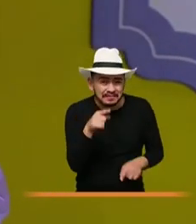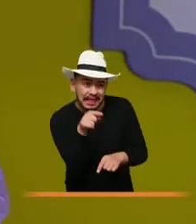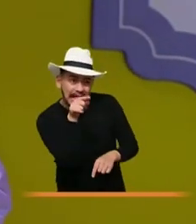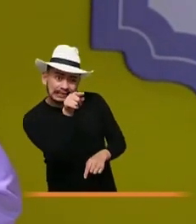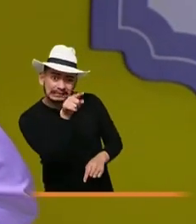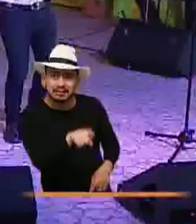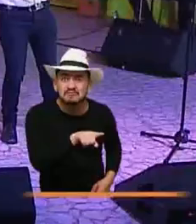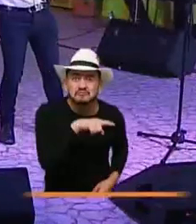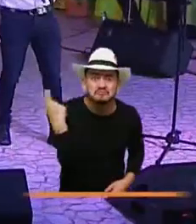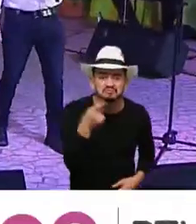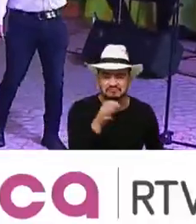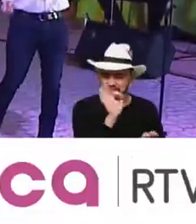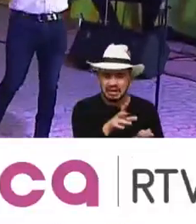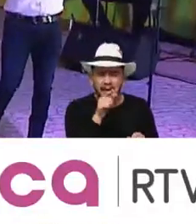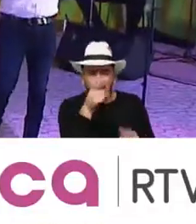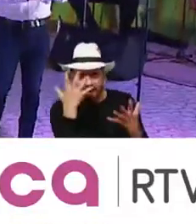arroyo